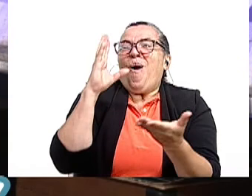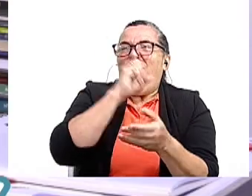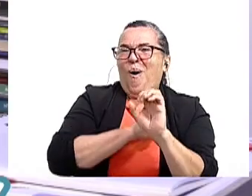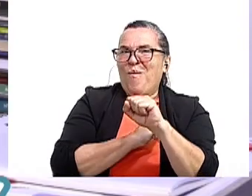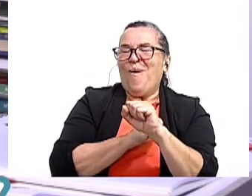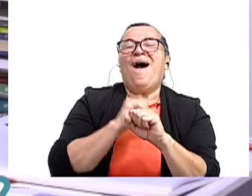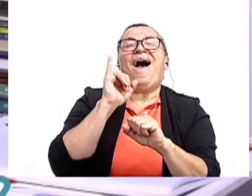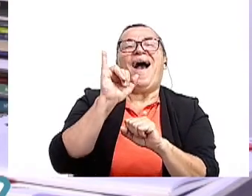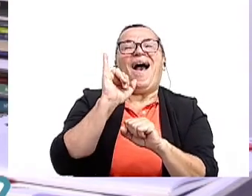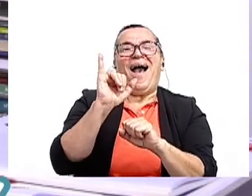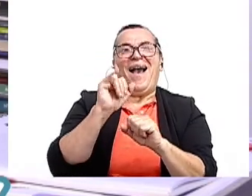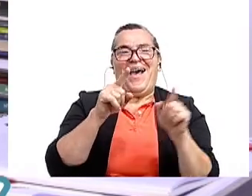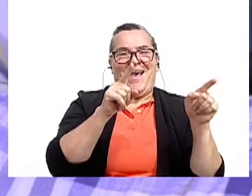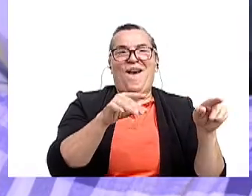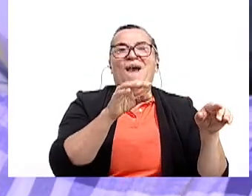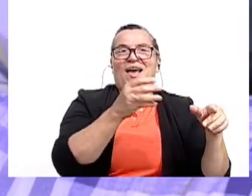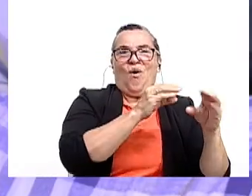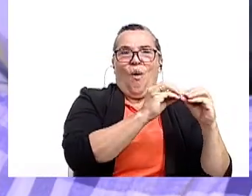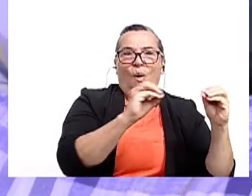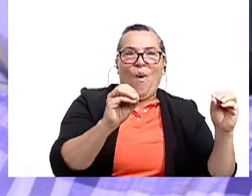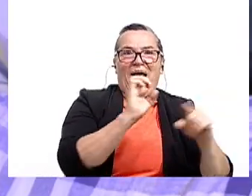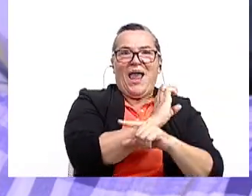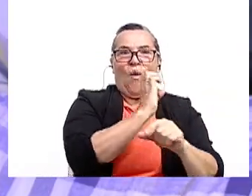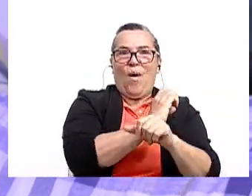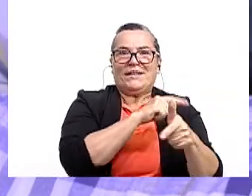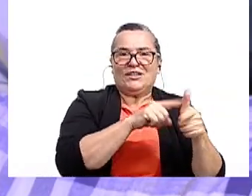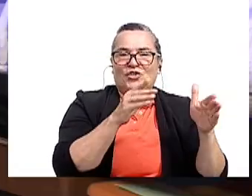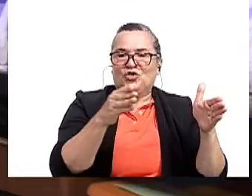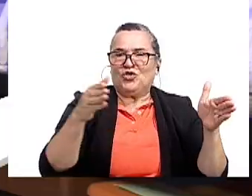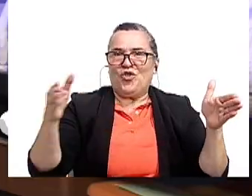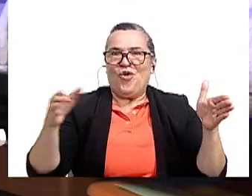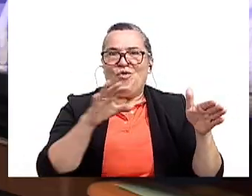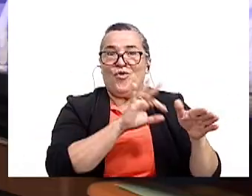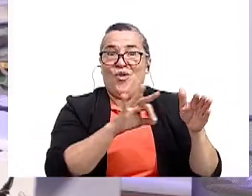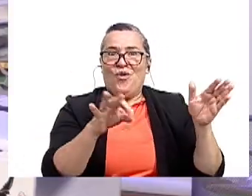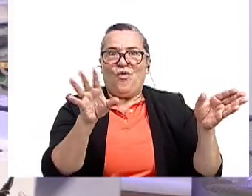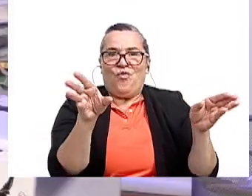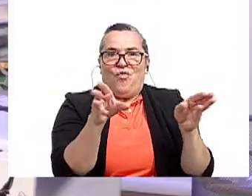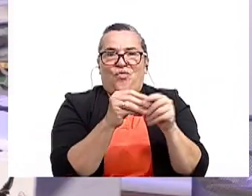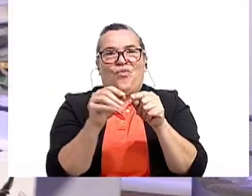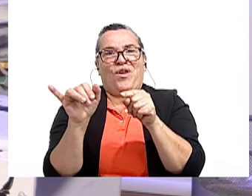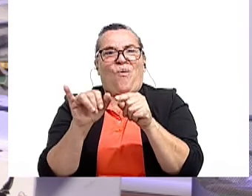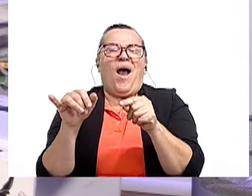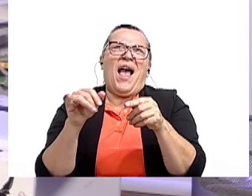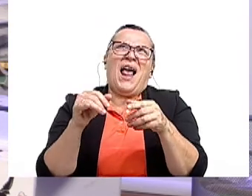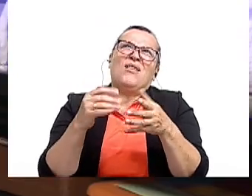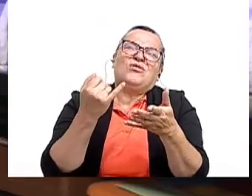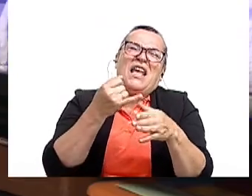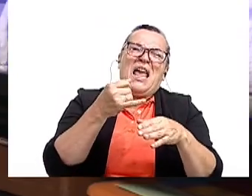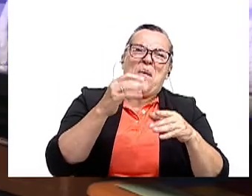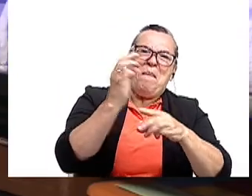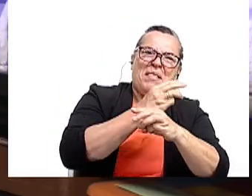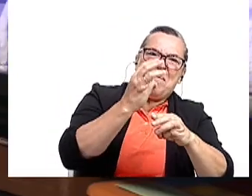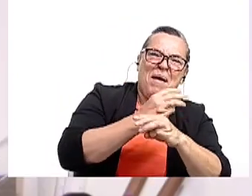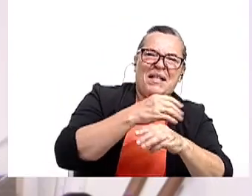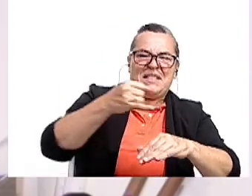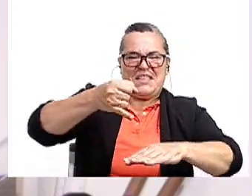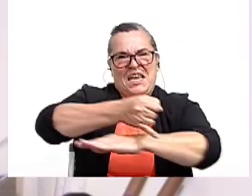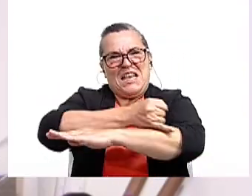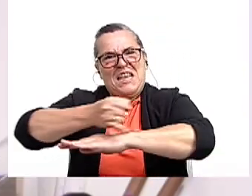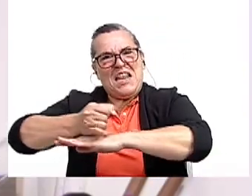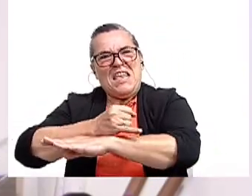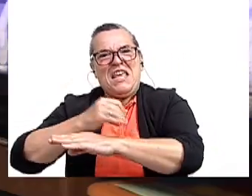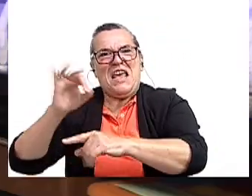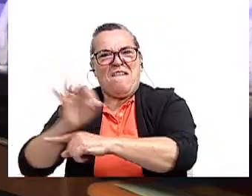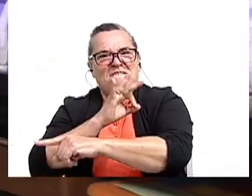esa forma. Y esto que te estoy contando lo puedes descubrir en muchos campos de la matemática, o la ingeniería, o la física, como